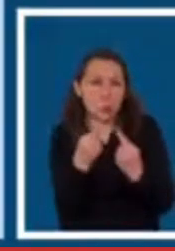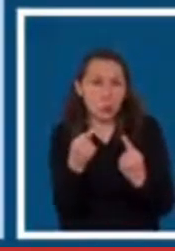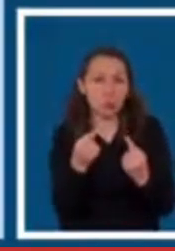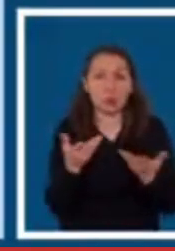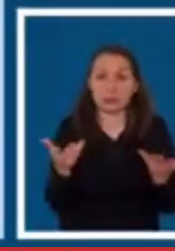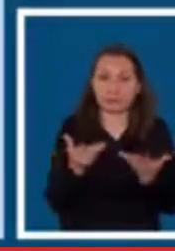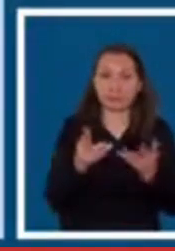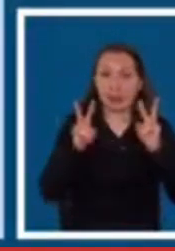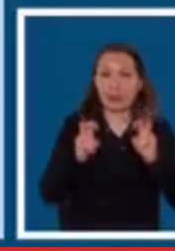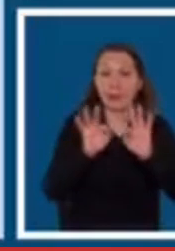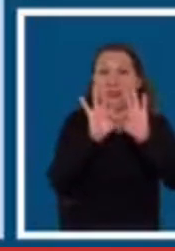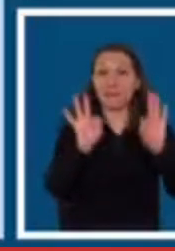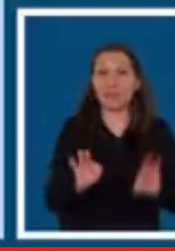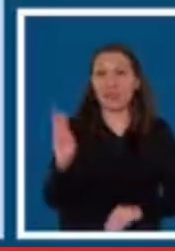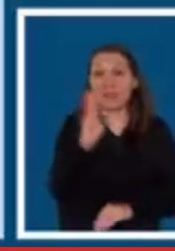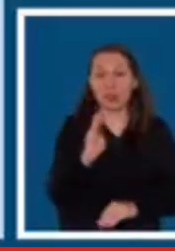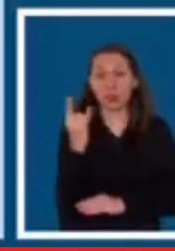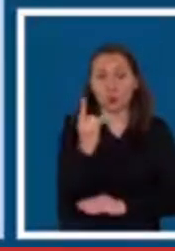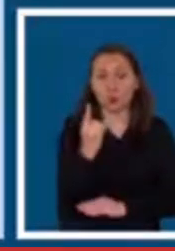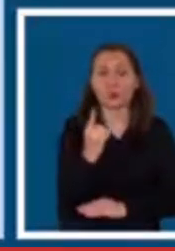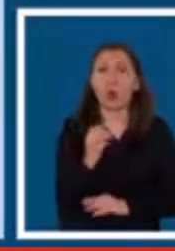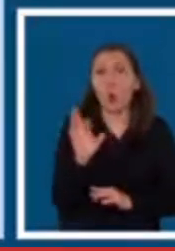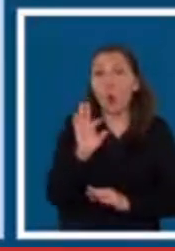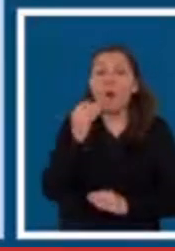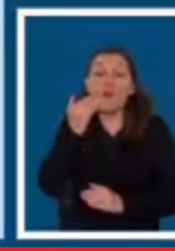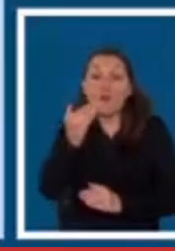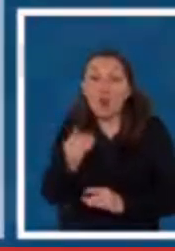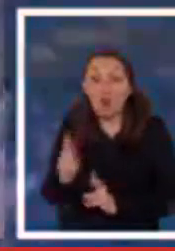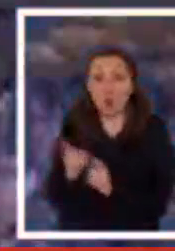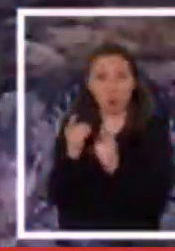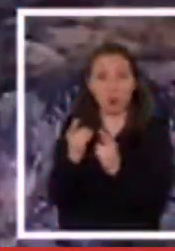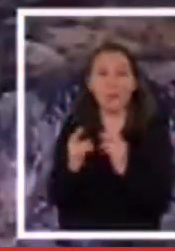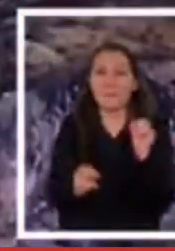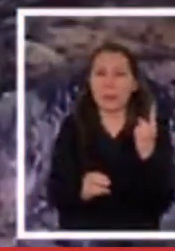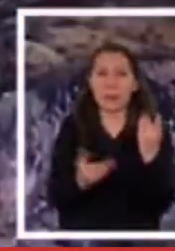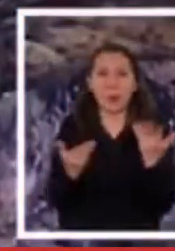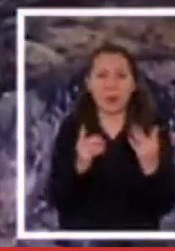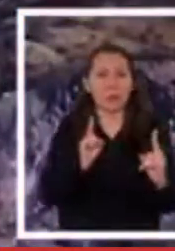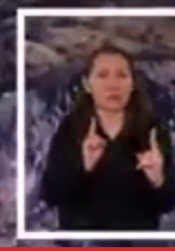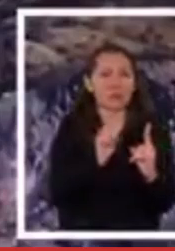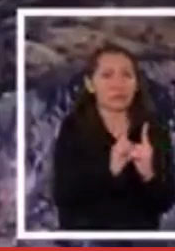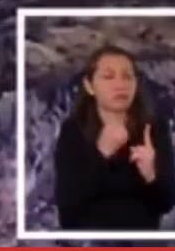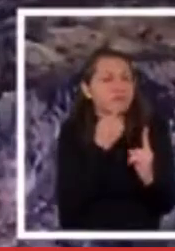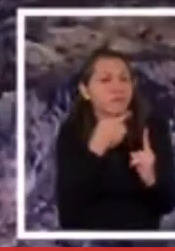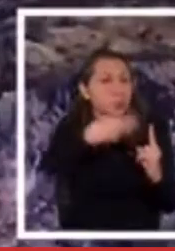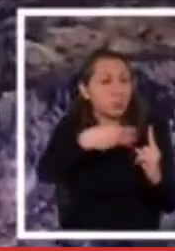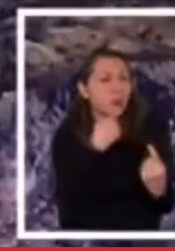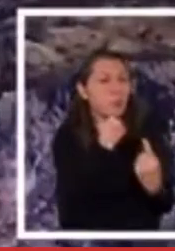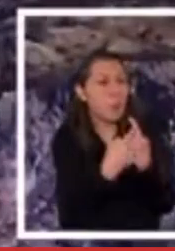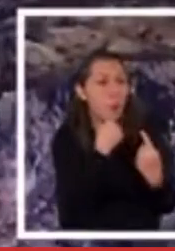puedan realizar respecto a la ficha básica de emergencia o del Bono de recuperación hay dos mecanismos primero acercarse a su respectivo municipio